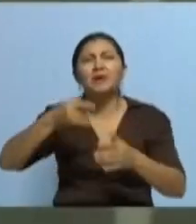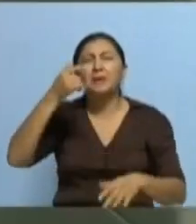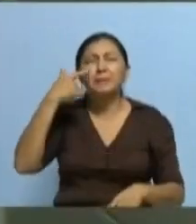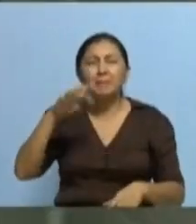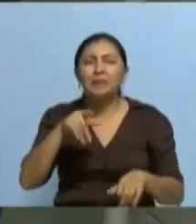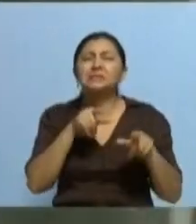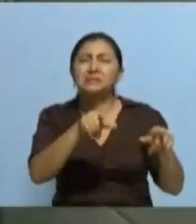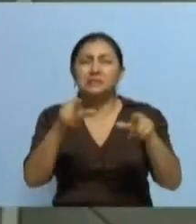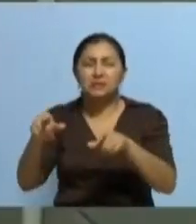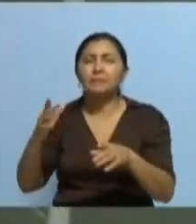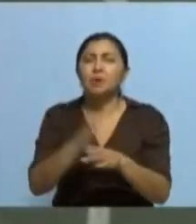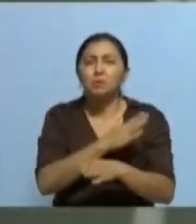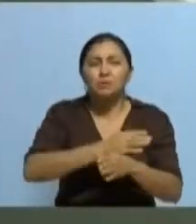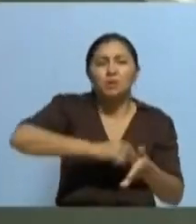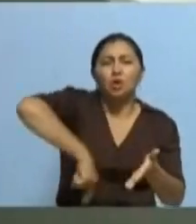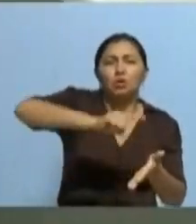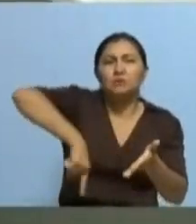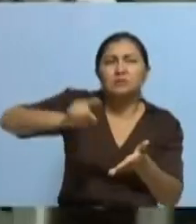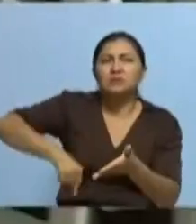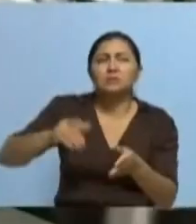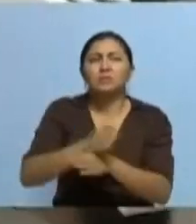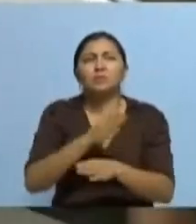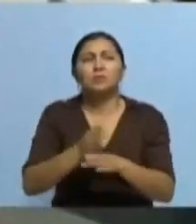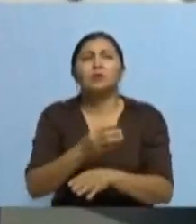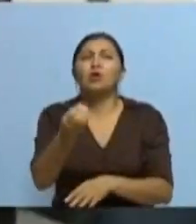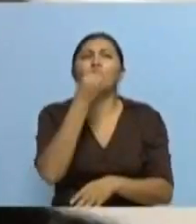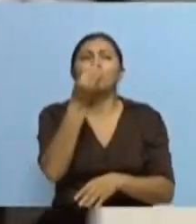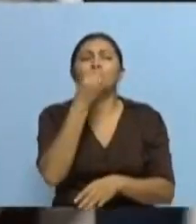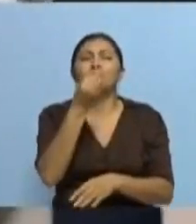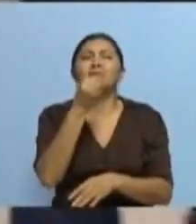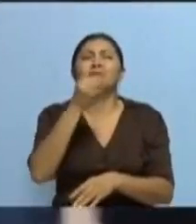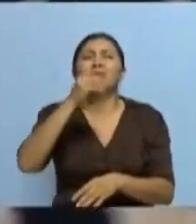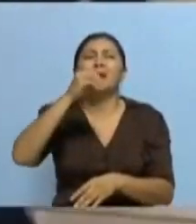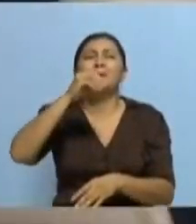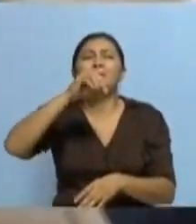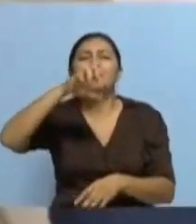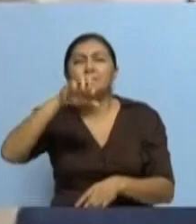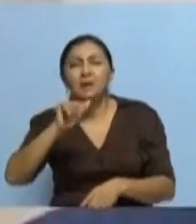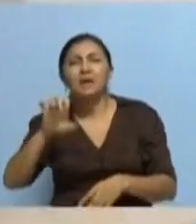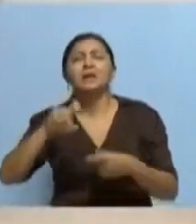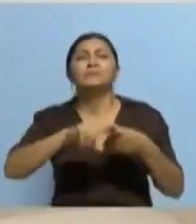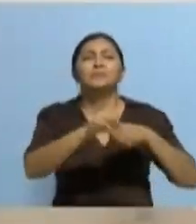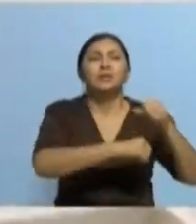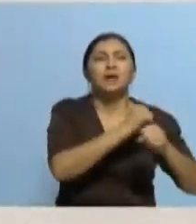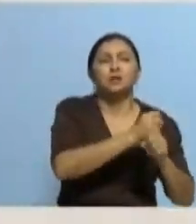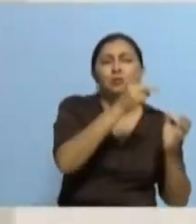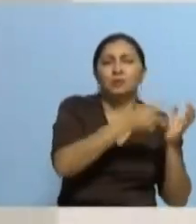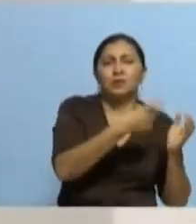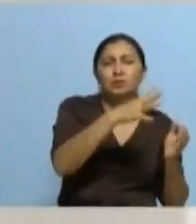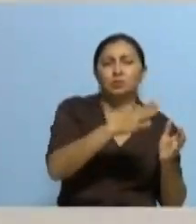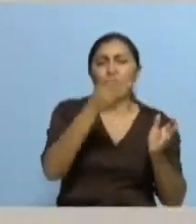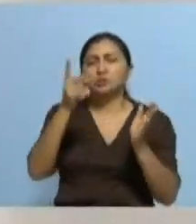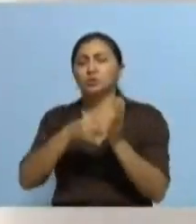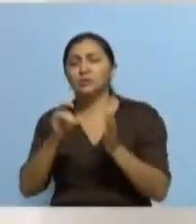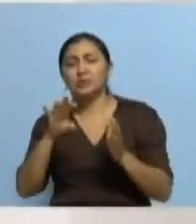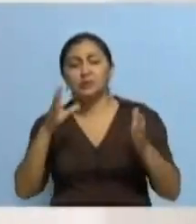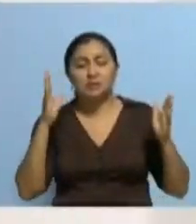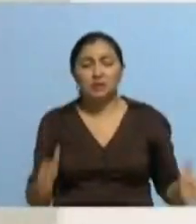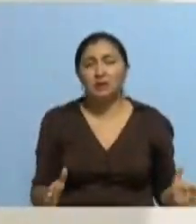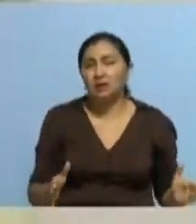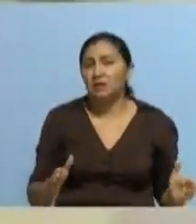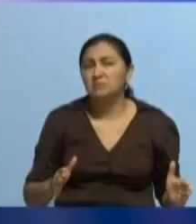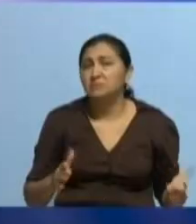presuntas irregularidades en los contratos del programa de alimentación escolar entre los años 2014-2015 por una cuantía